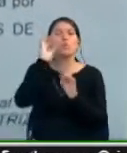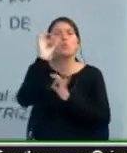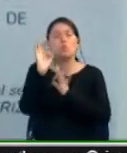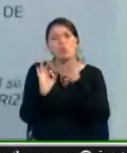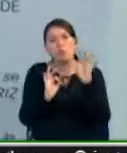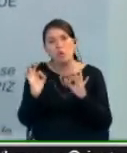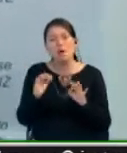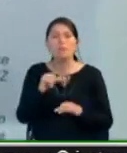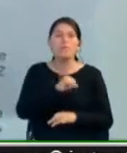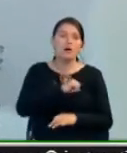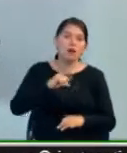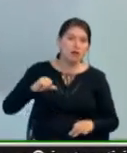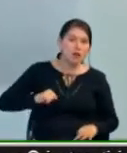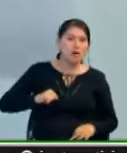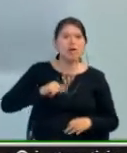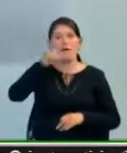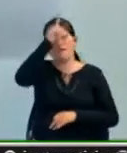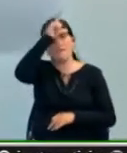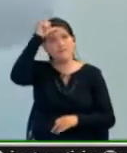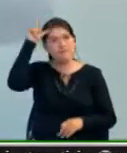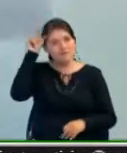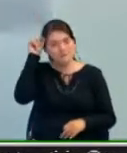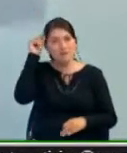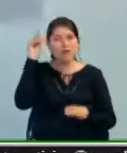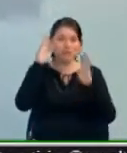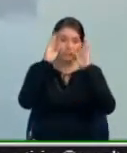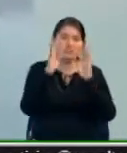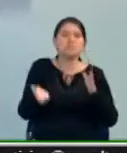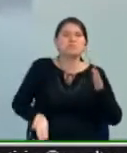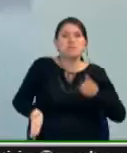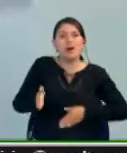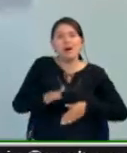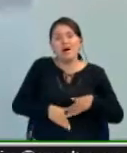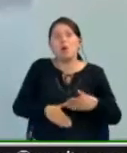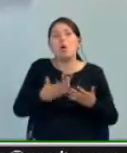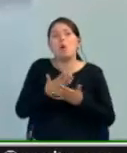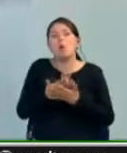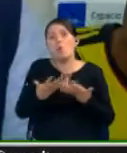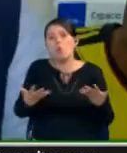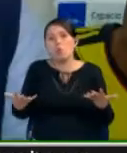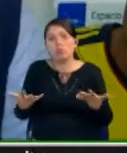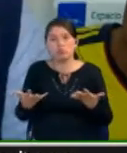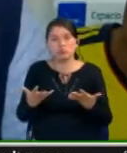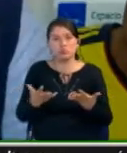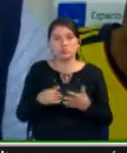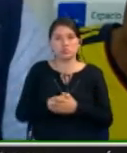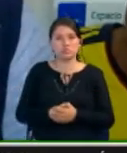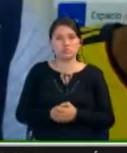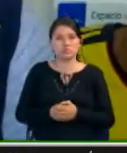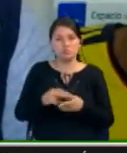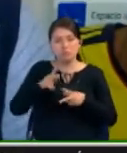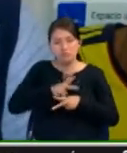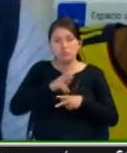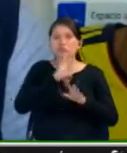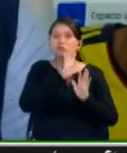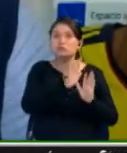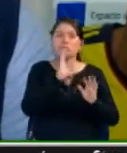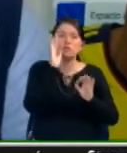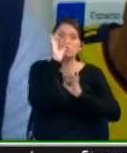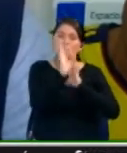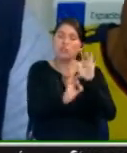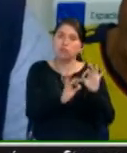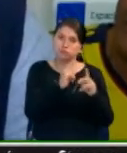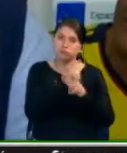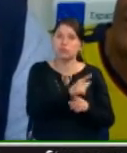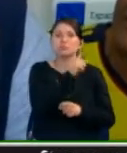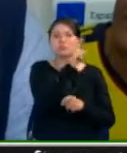cuidado particular por enfermería o la asistencia de pañales y de otros emolumentos propios para un cuidado